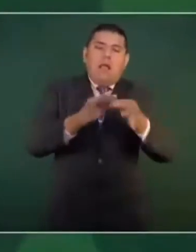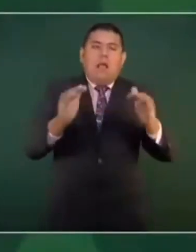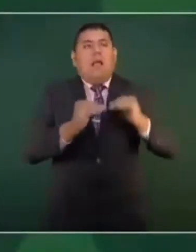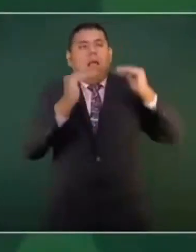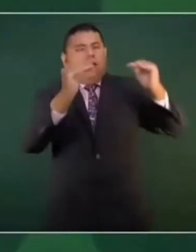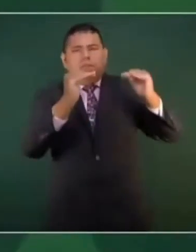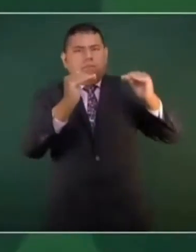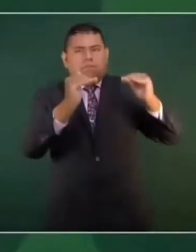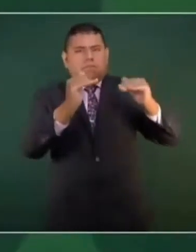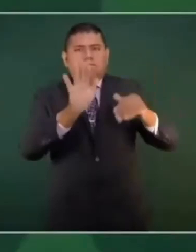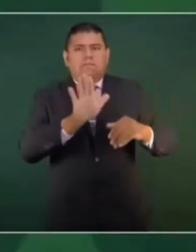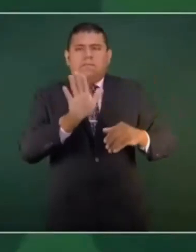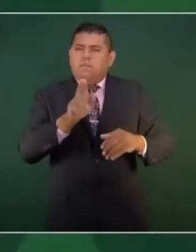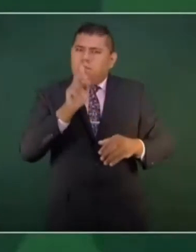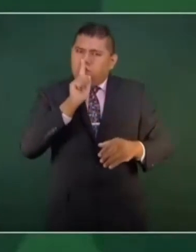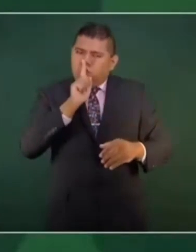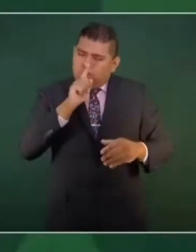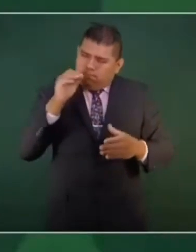bandas,